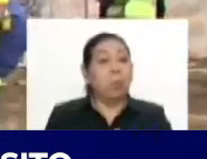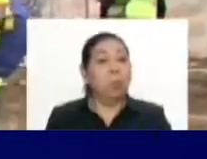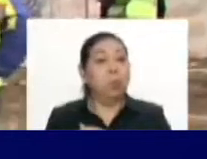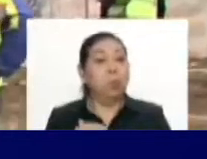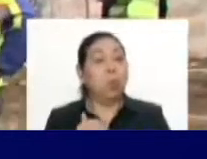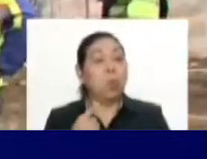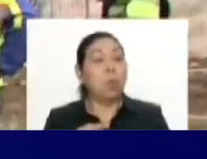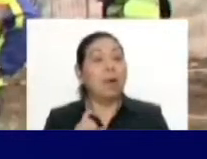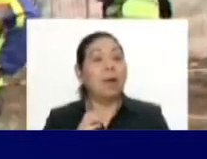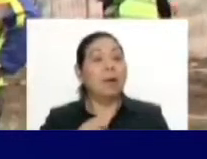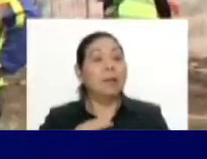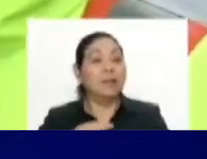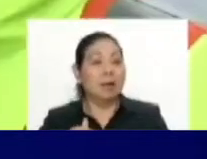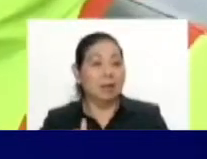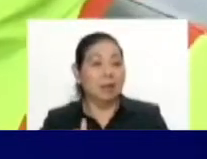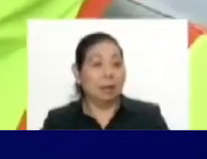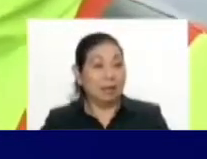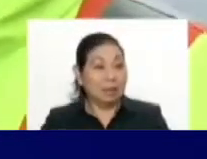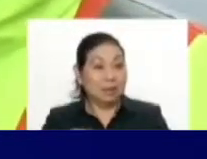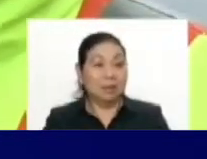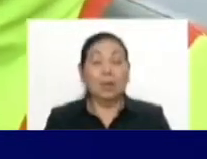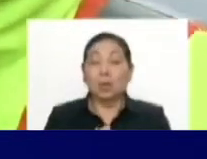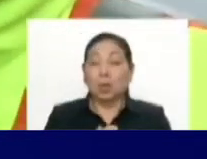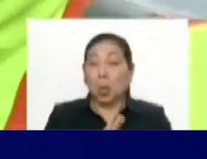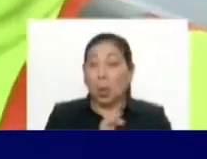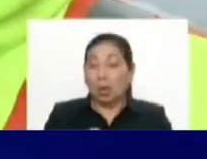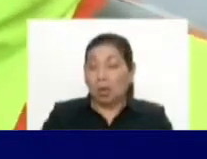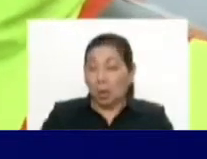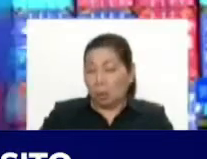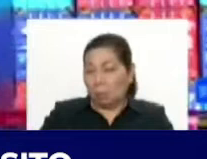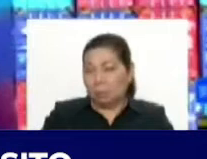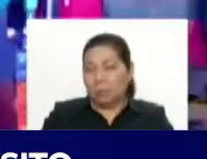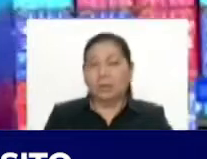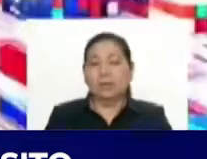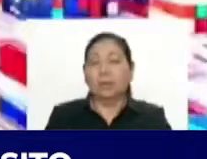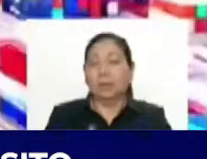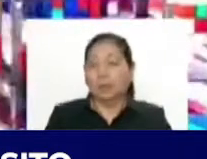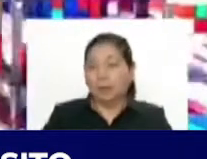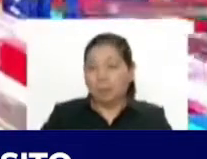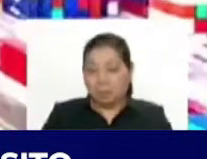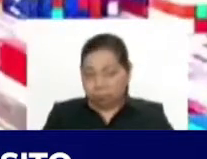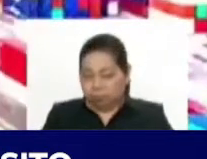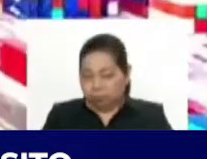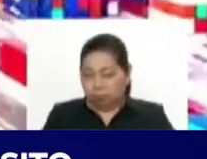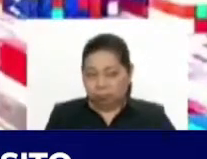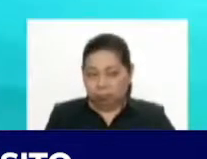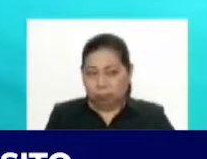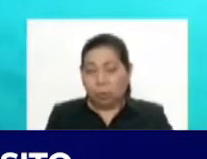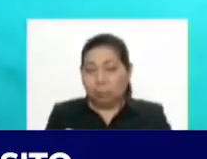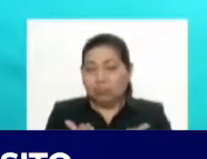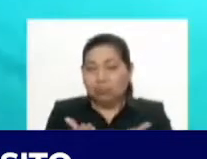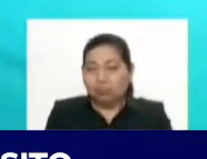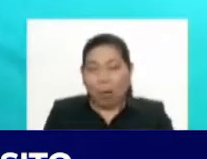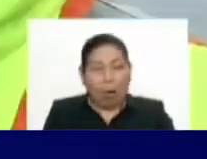progreso para Chancay. Son buques de 400 metros de largo, con 60 metros de ancho, buques que hoy día